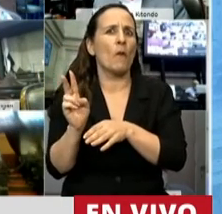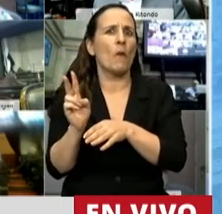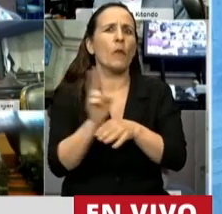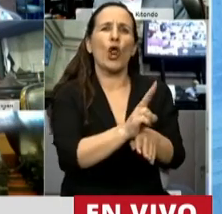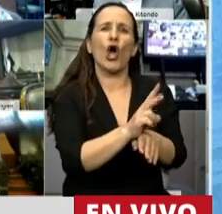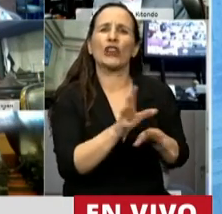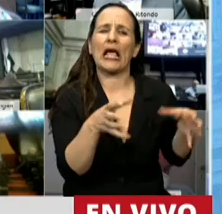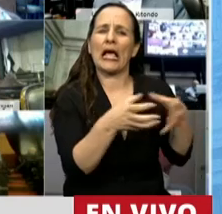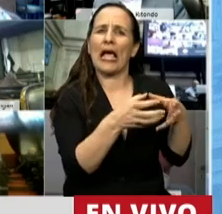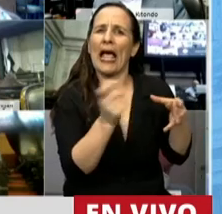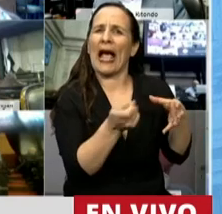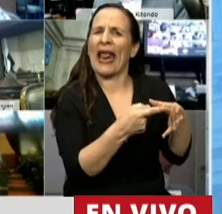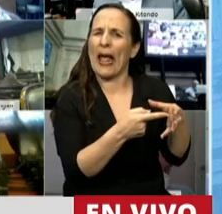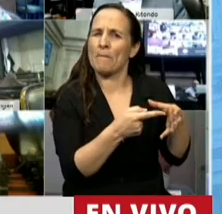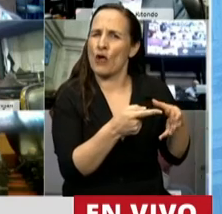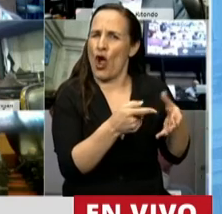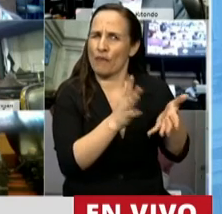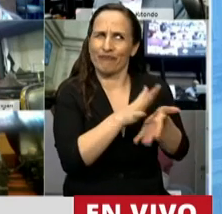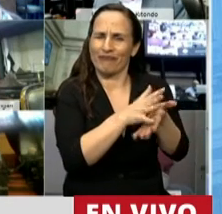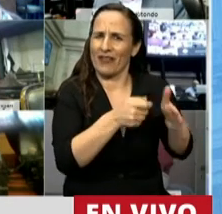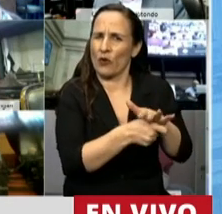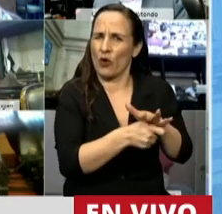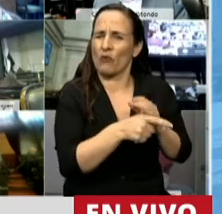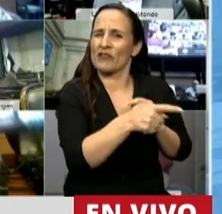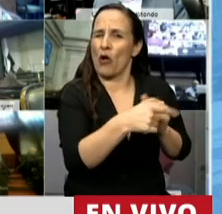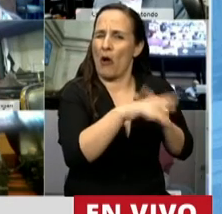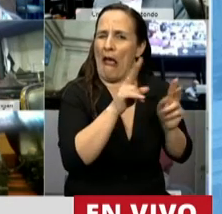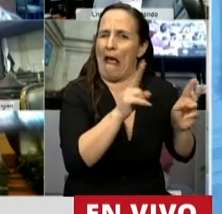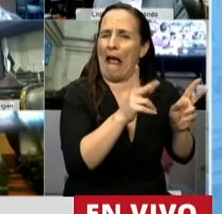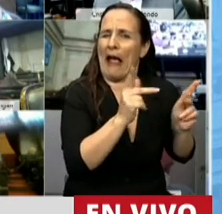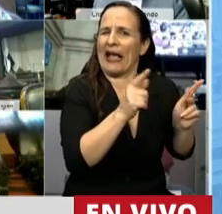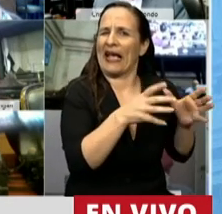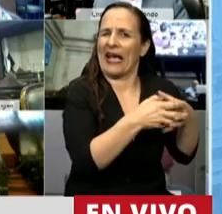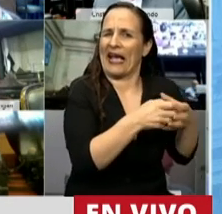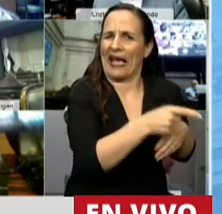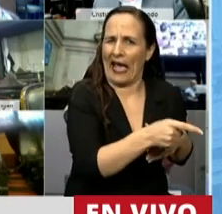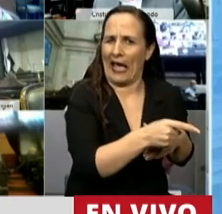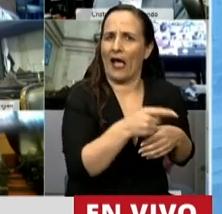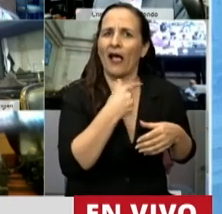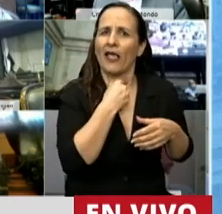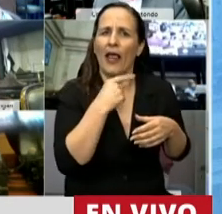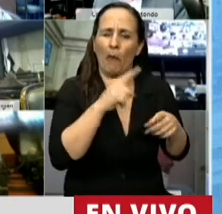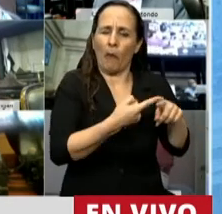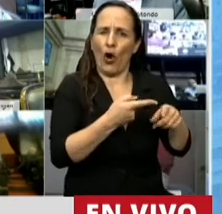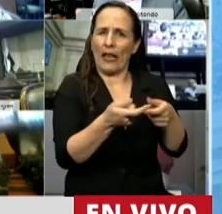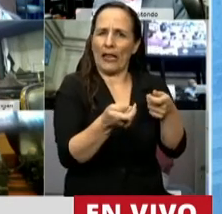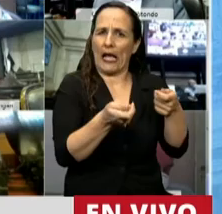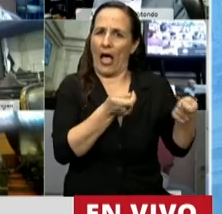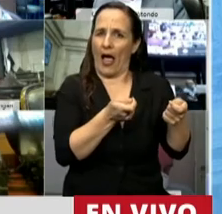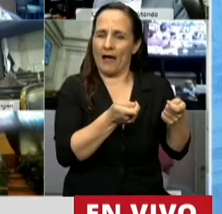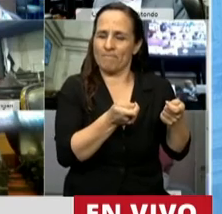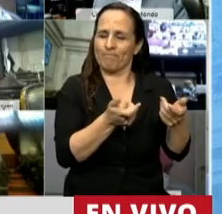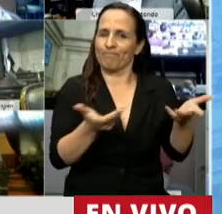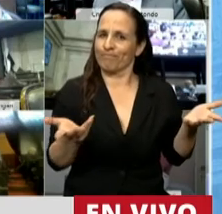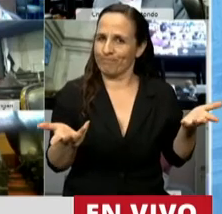gremios corruptos que sabemos que son ultra kirchneristas y que pretenden manejar la política.